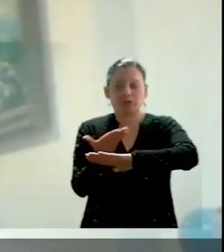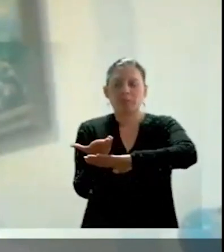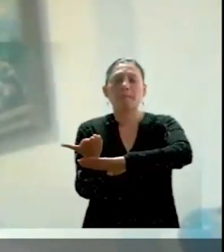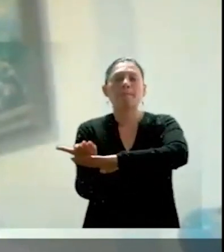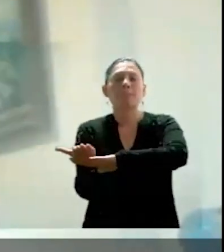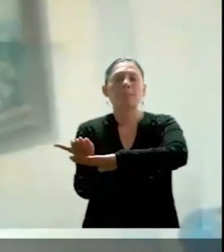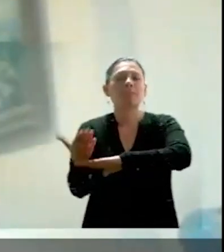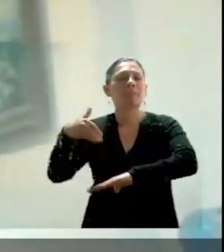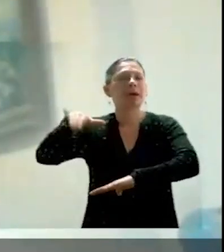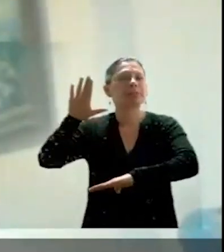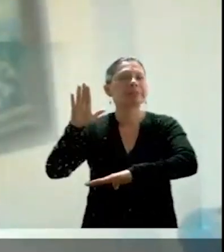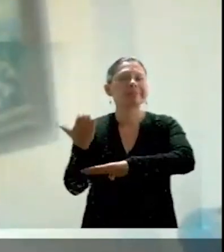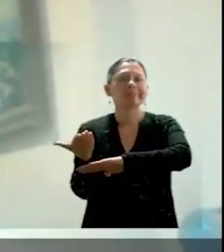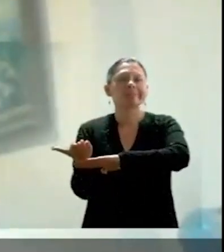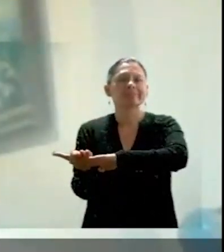era un poco